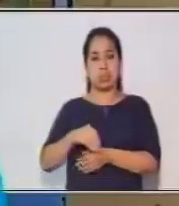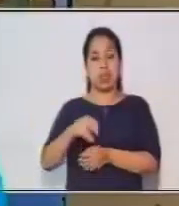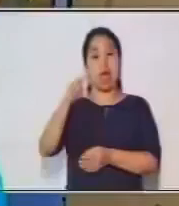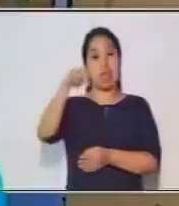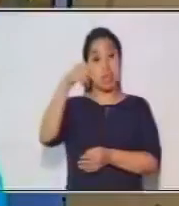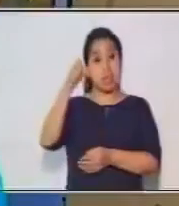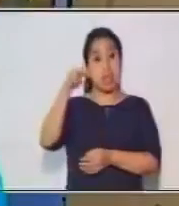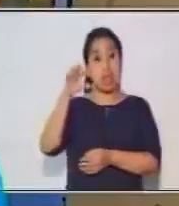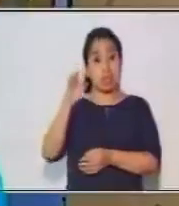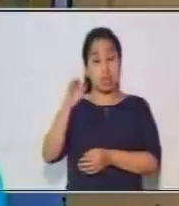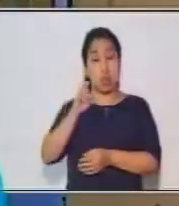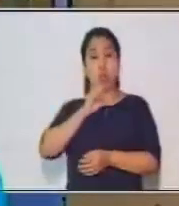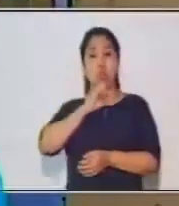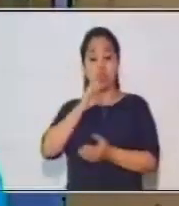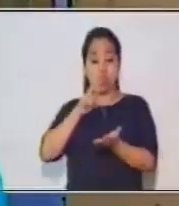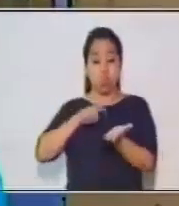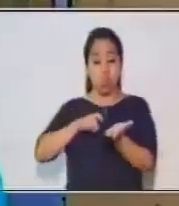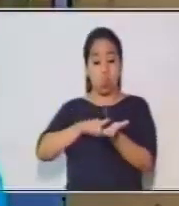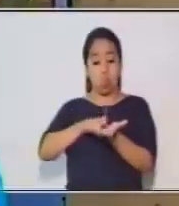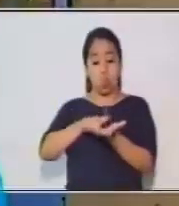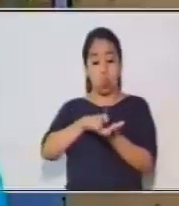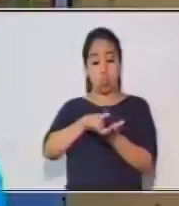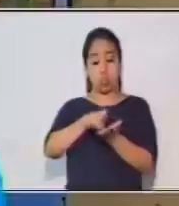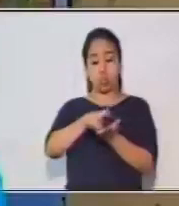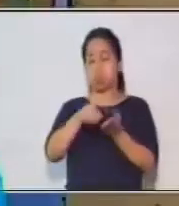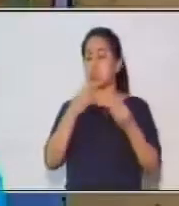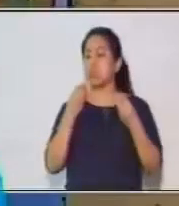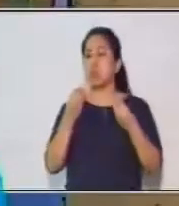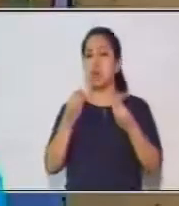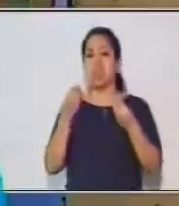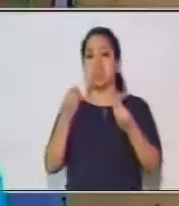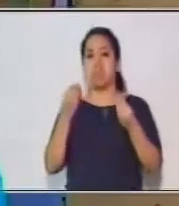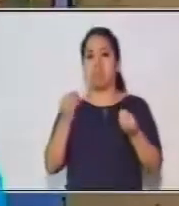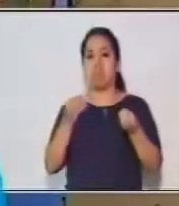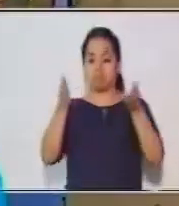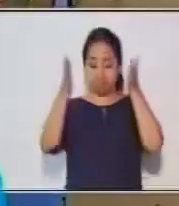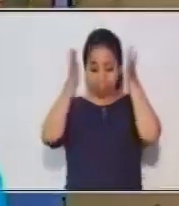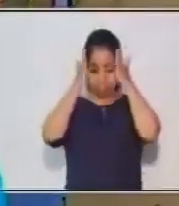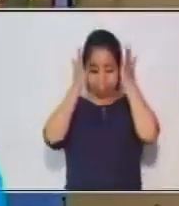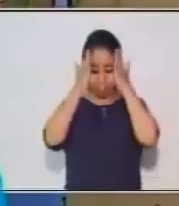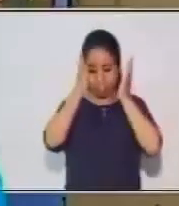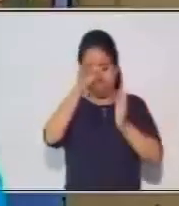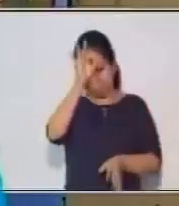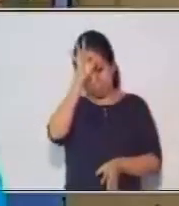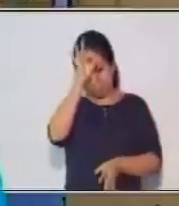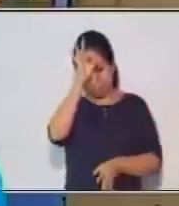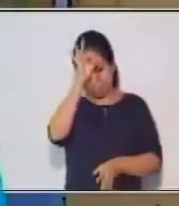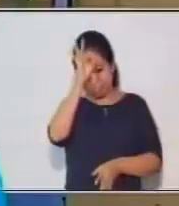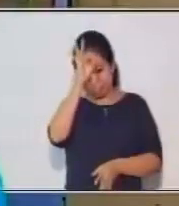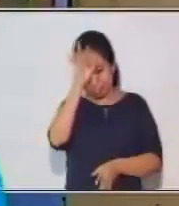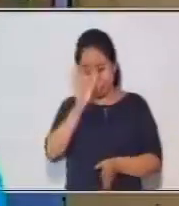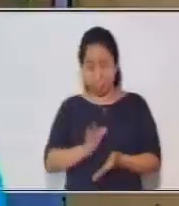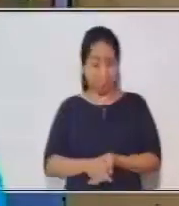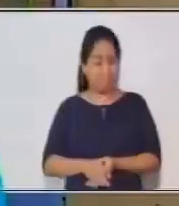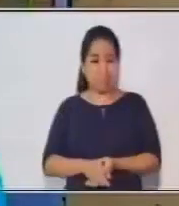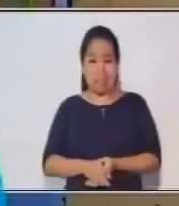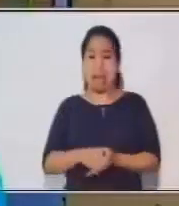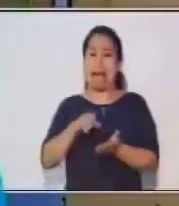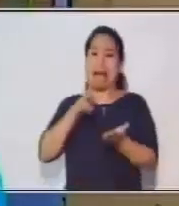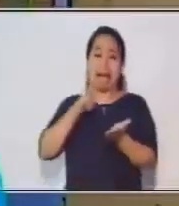Nano era un gusano muy torpe, caminaba despacio,